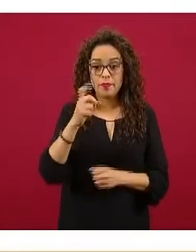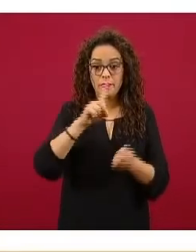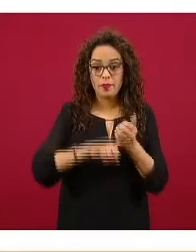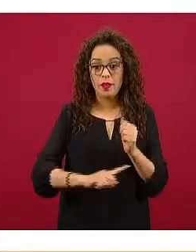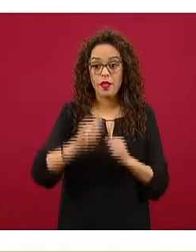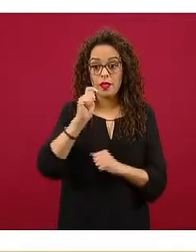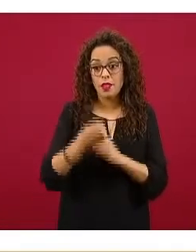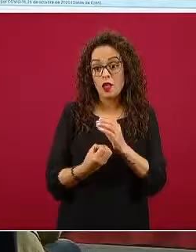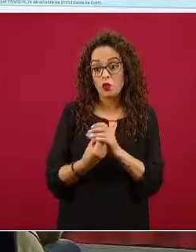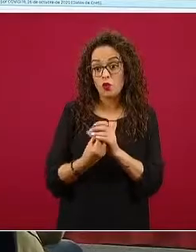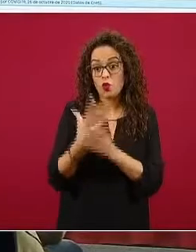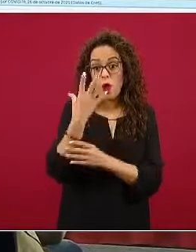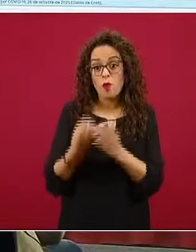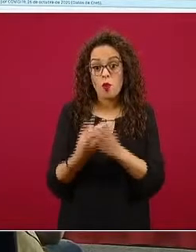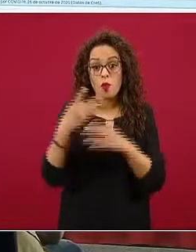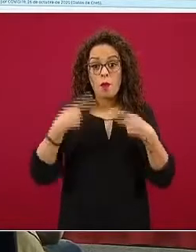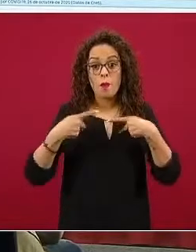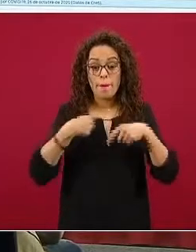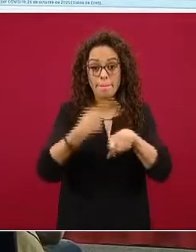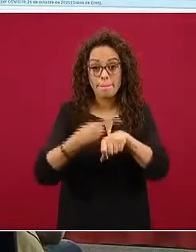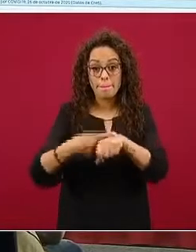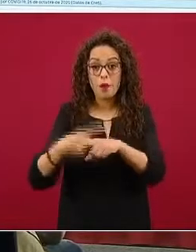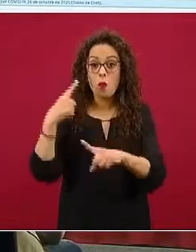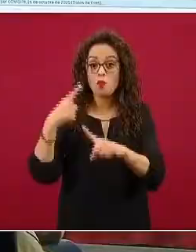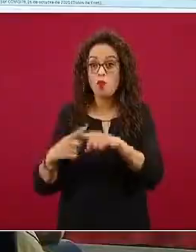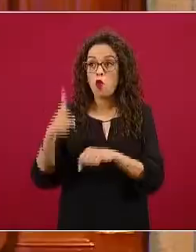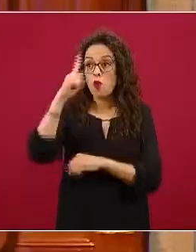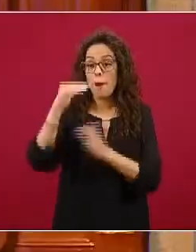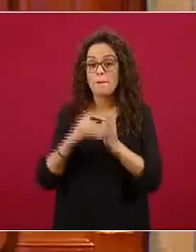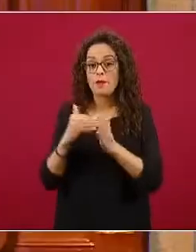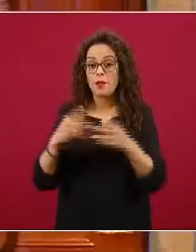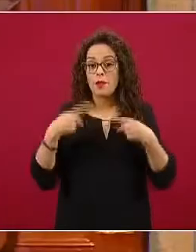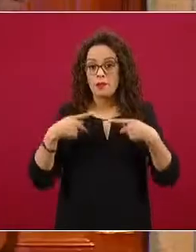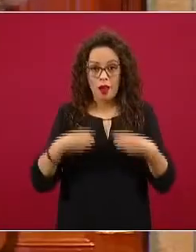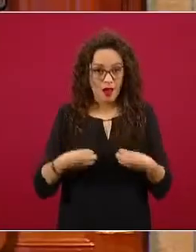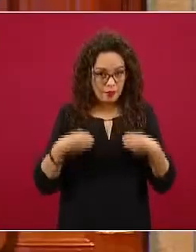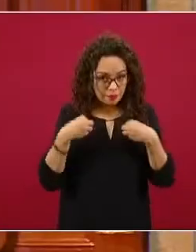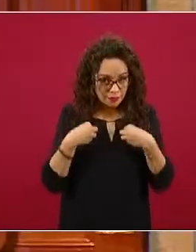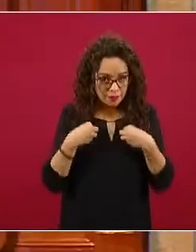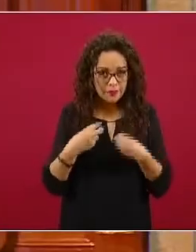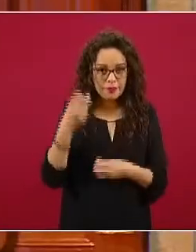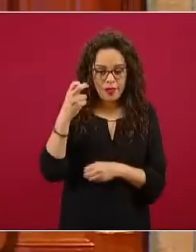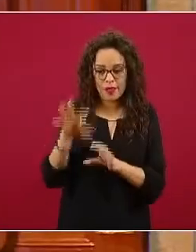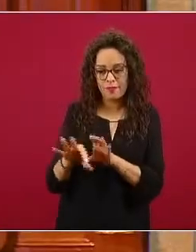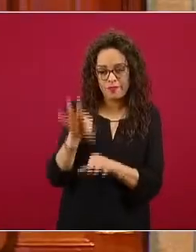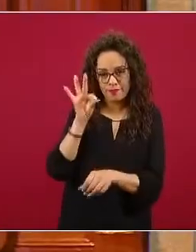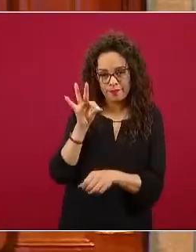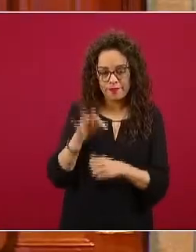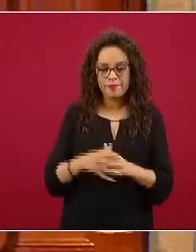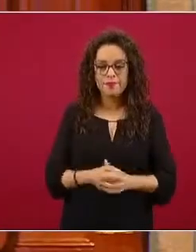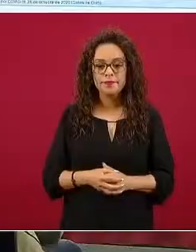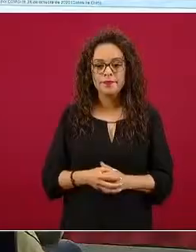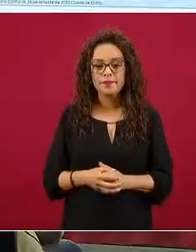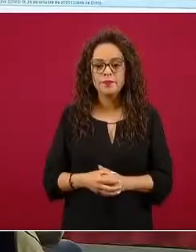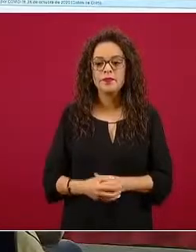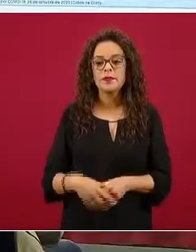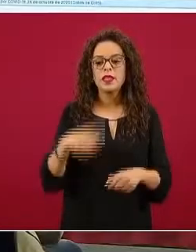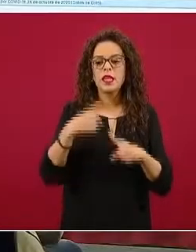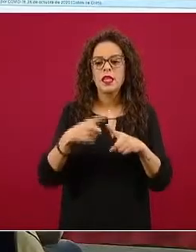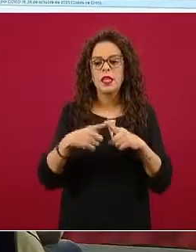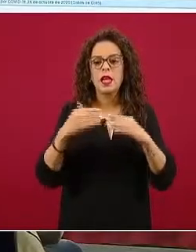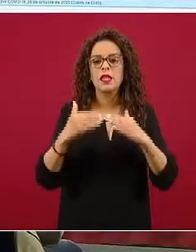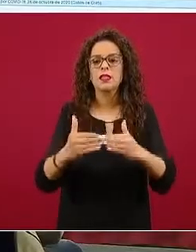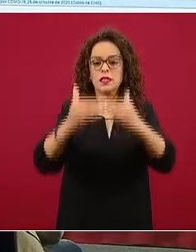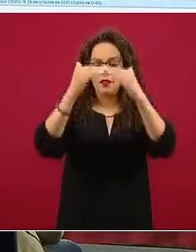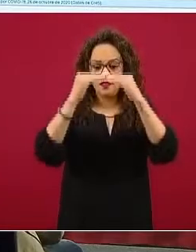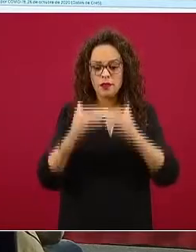millón, entonces podemos comparar la magnitud entre las regiones. ¿Quién le sigue? Prácticamente en un